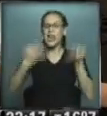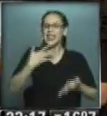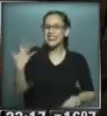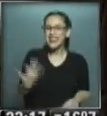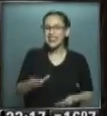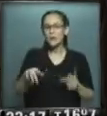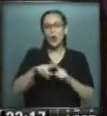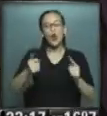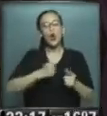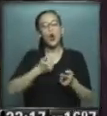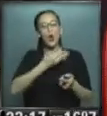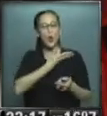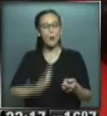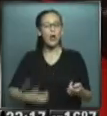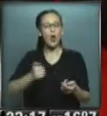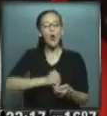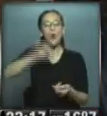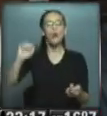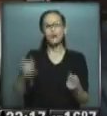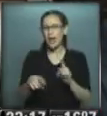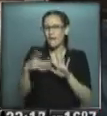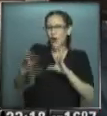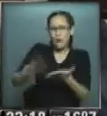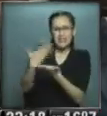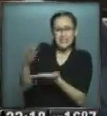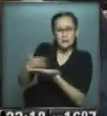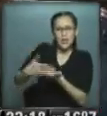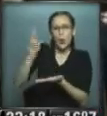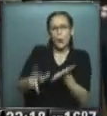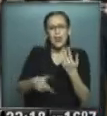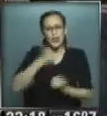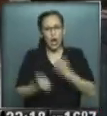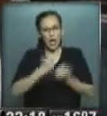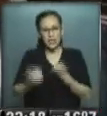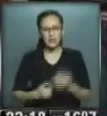dé marcha atrás con esta legislación sumamente discriminatoria y que genera mucha violencia. Gracias. Gracias.